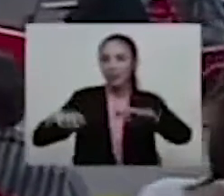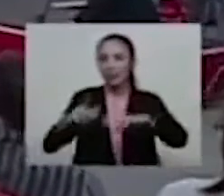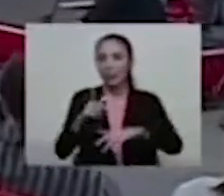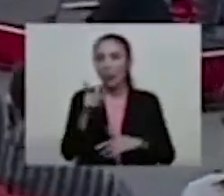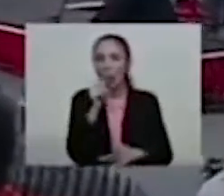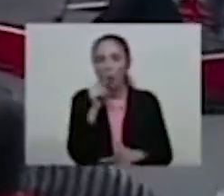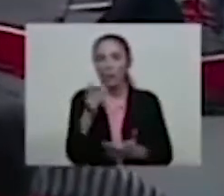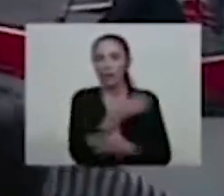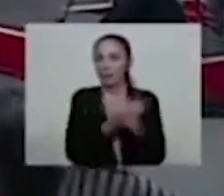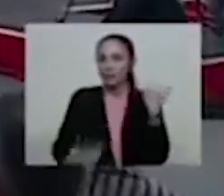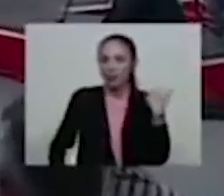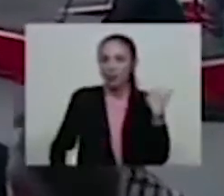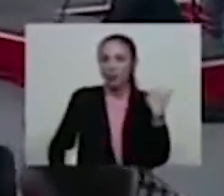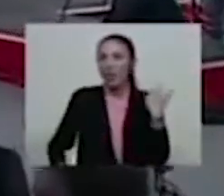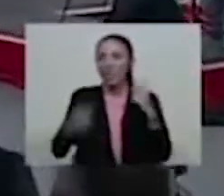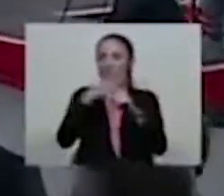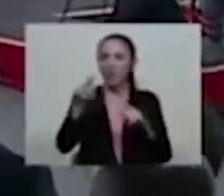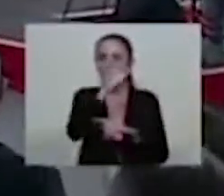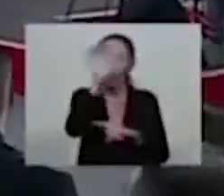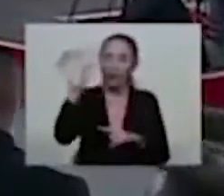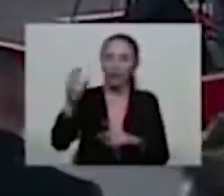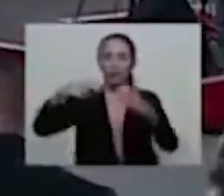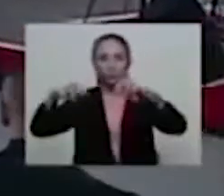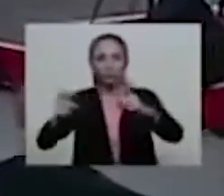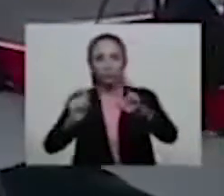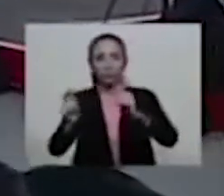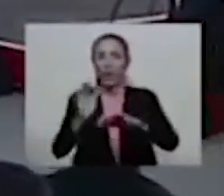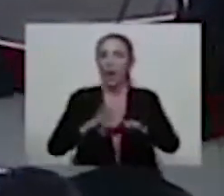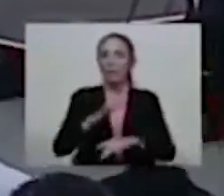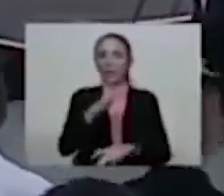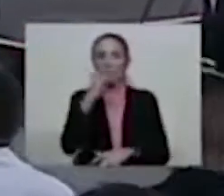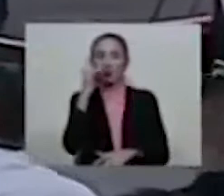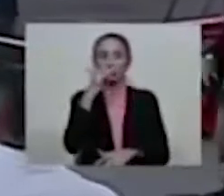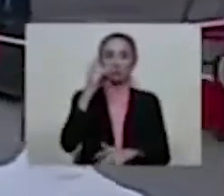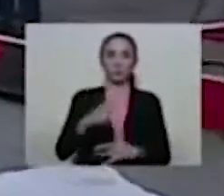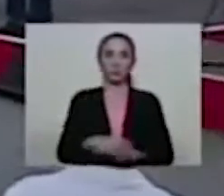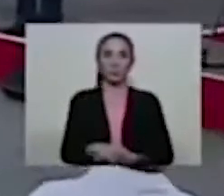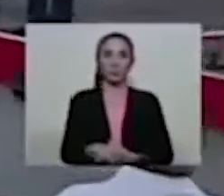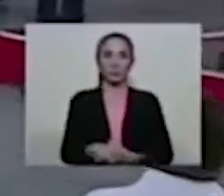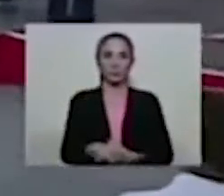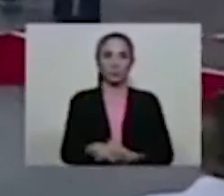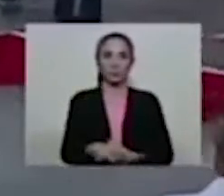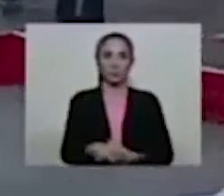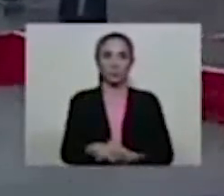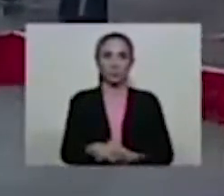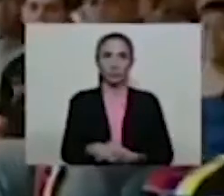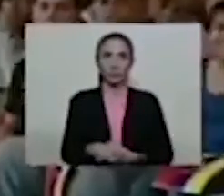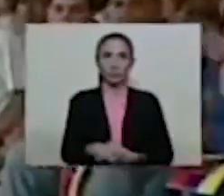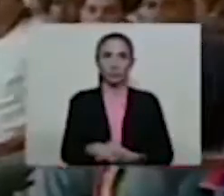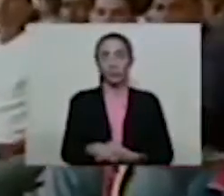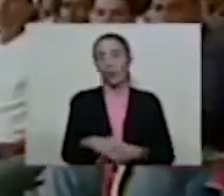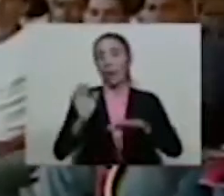poca cosa para él. No se quiere sentar con Mauricio Macri porque le huele mal. No se quiere sentar con